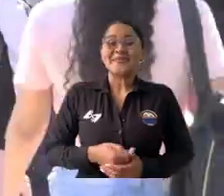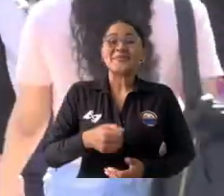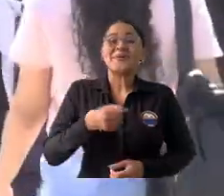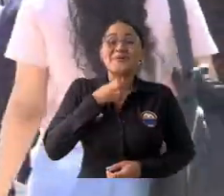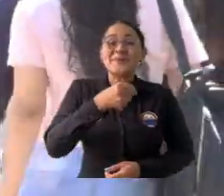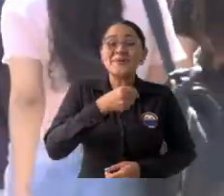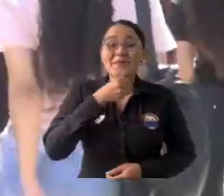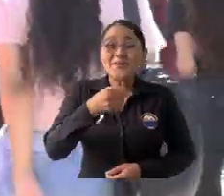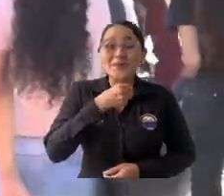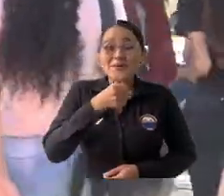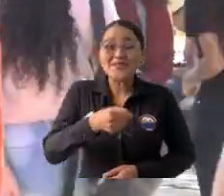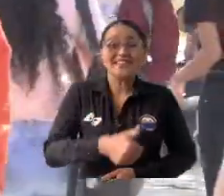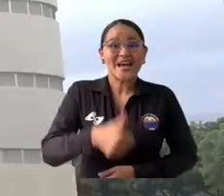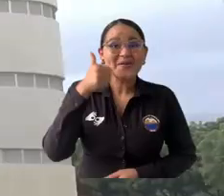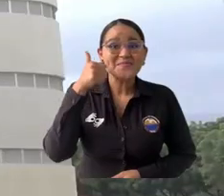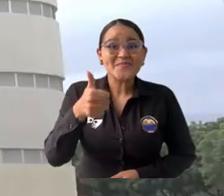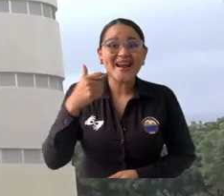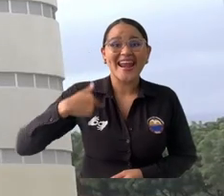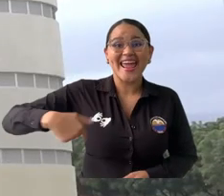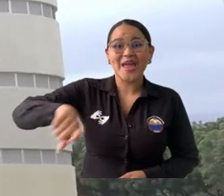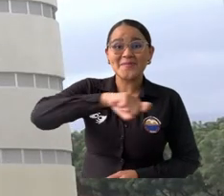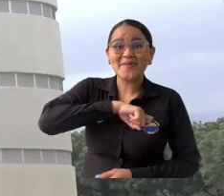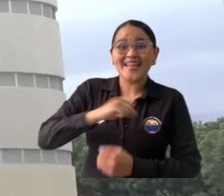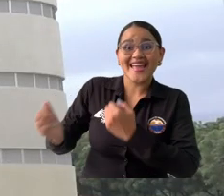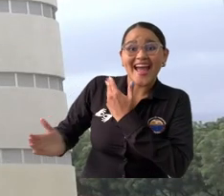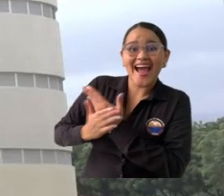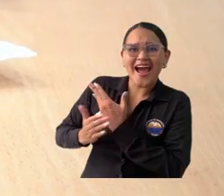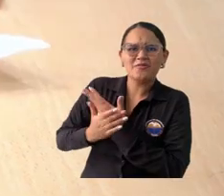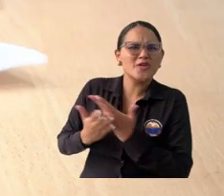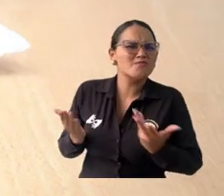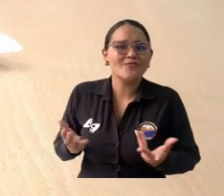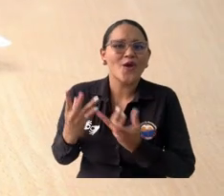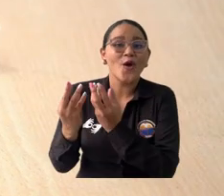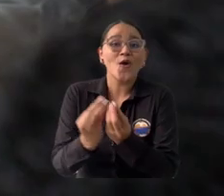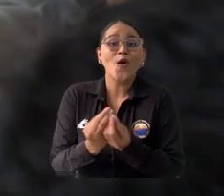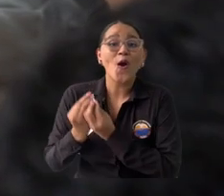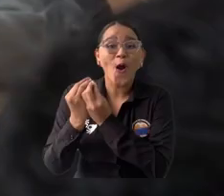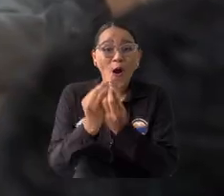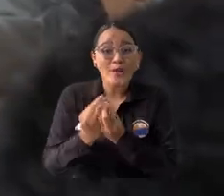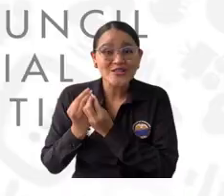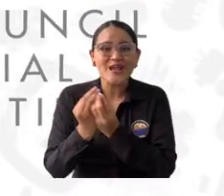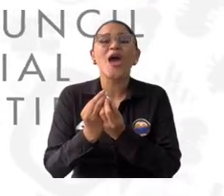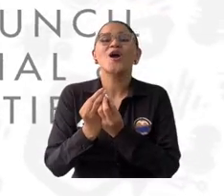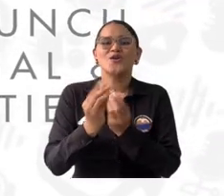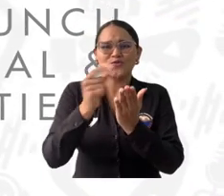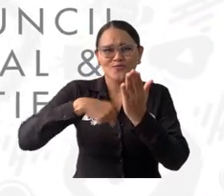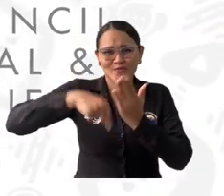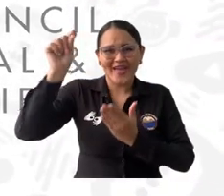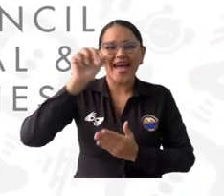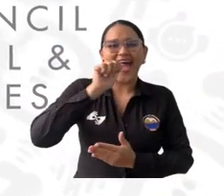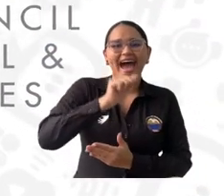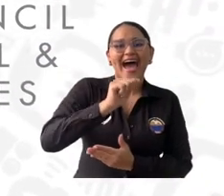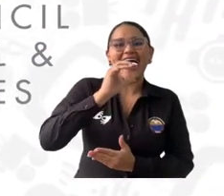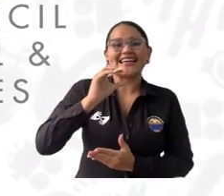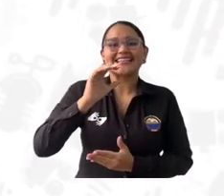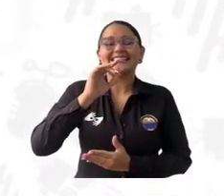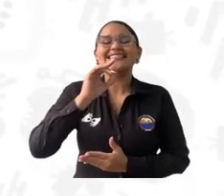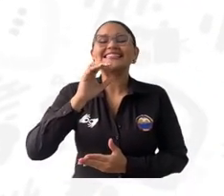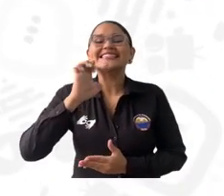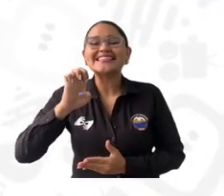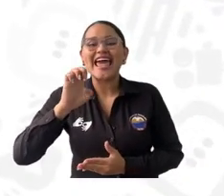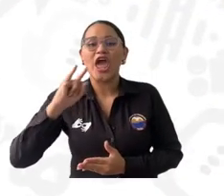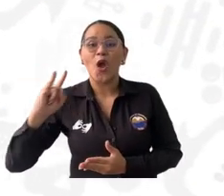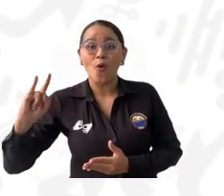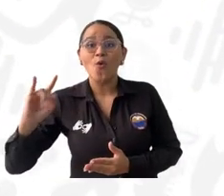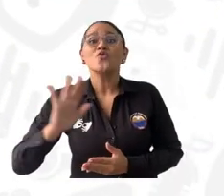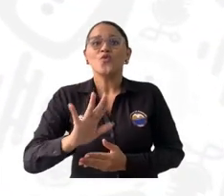buenas noticias llegaron desde España cuando el consejo de acreditación para universidades emprendedoras y comprometidas a zeu entregó